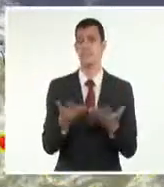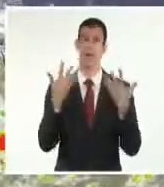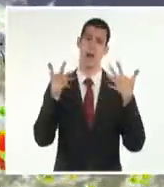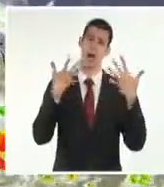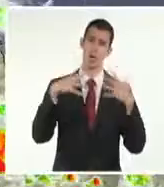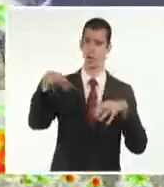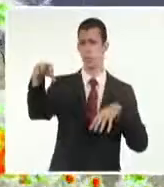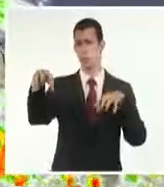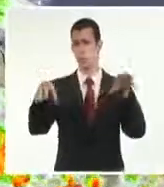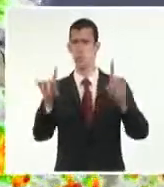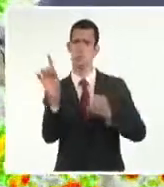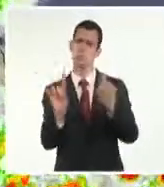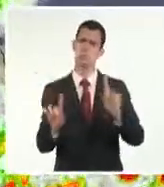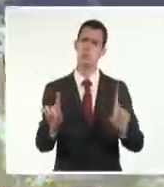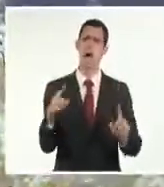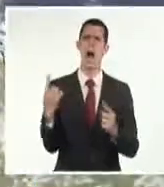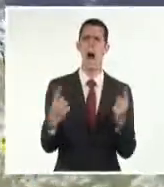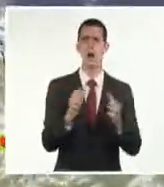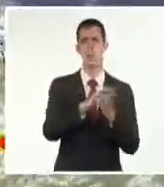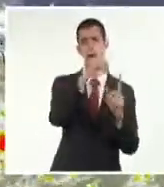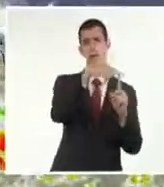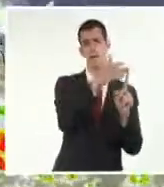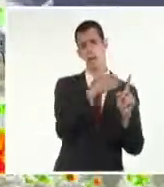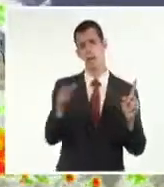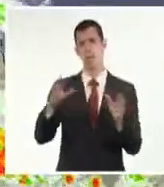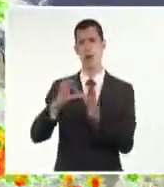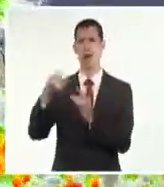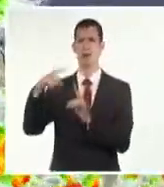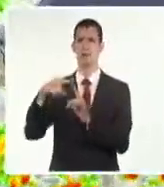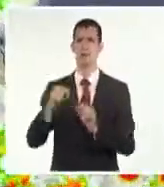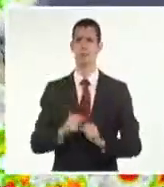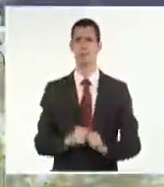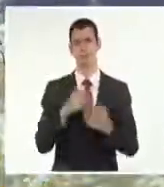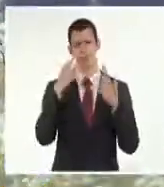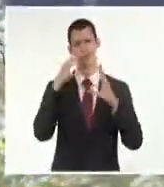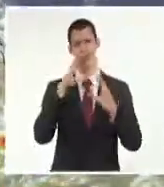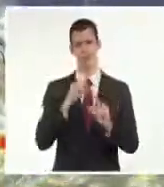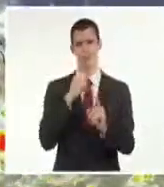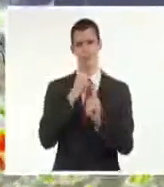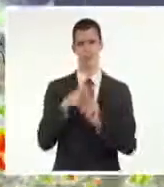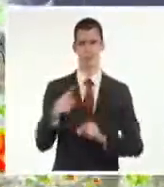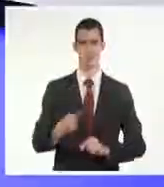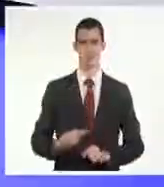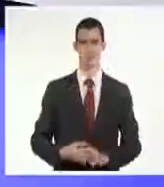eléctricas durante la tarde, sobre todo desde Matanzas hasta Guantánamo. A usted le deseo una feliz noche y hasta mañana.